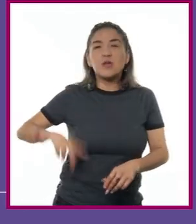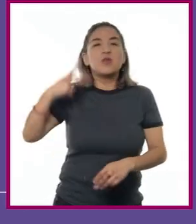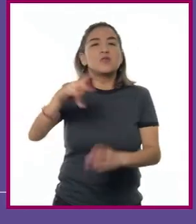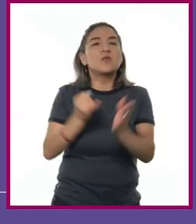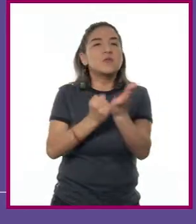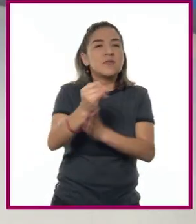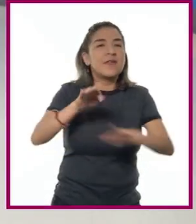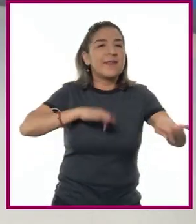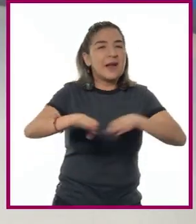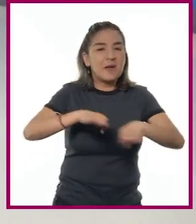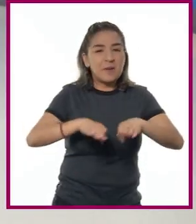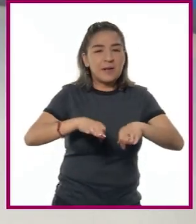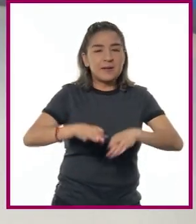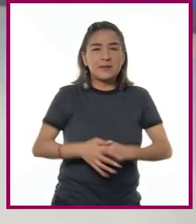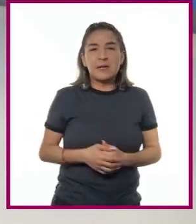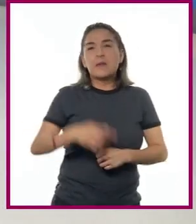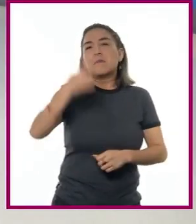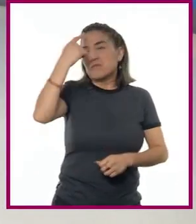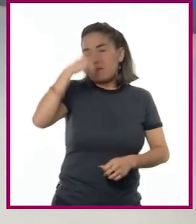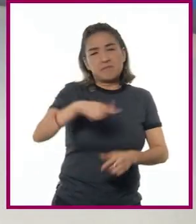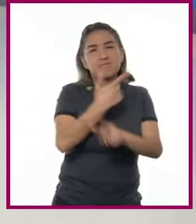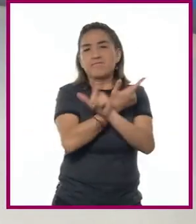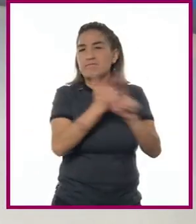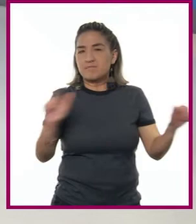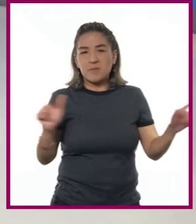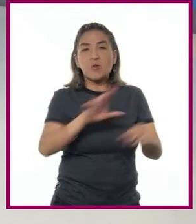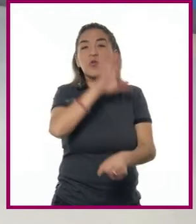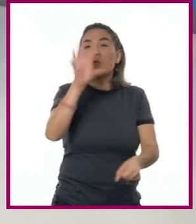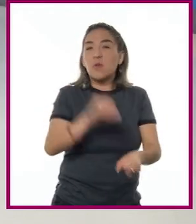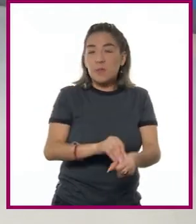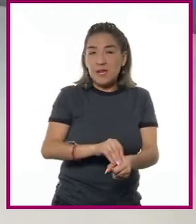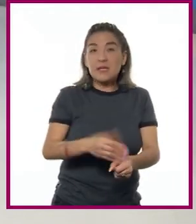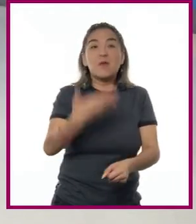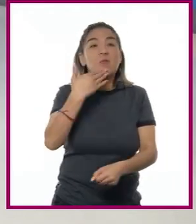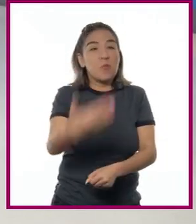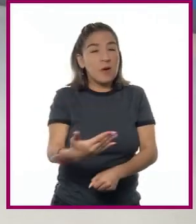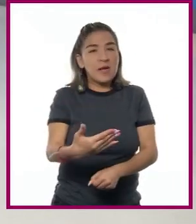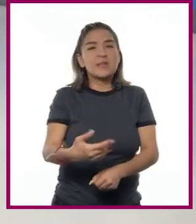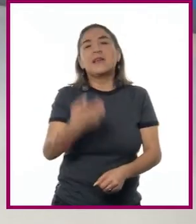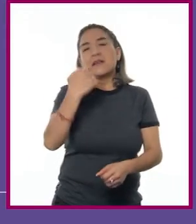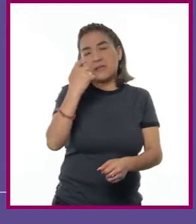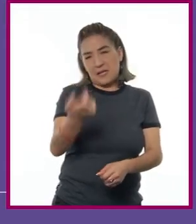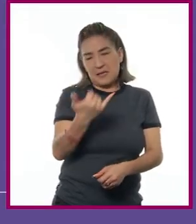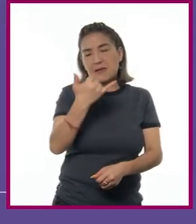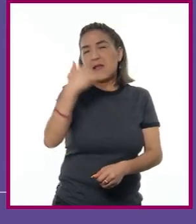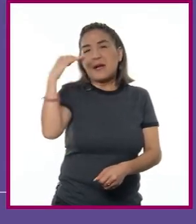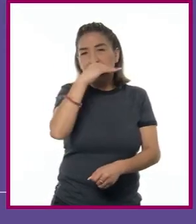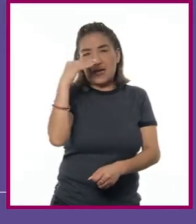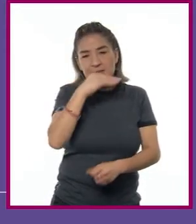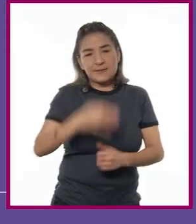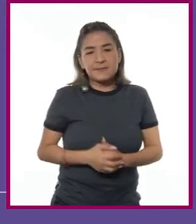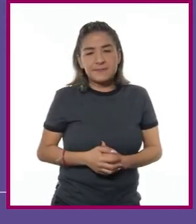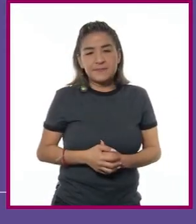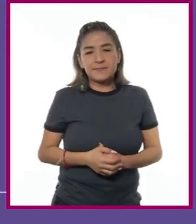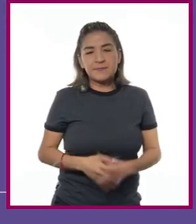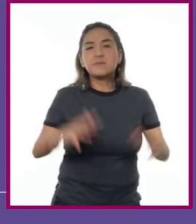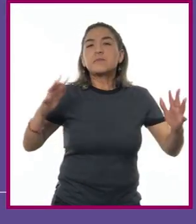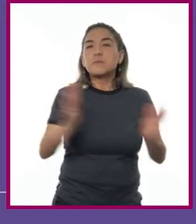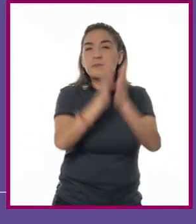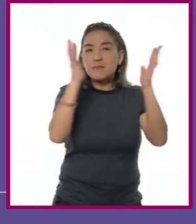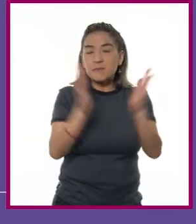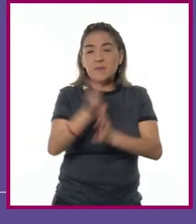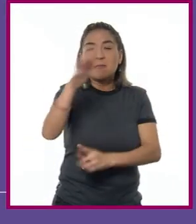quehacer gubernamental de manera abierta, completa, oportuna y gratuita. Participación